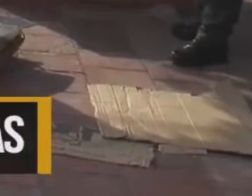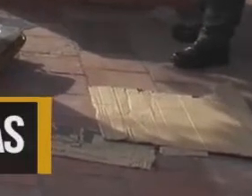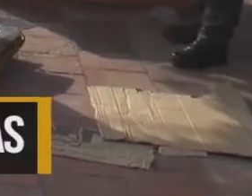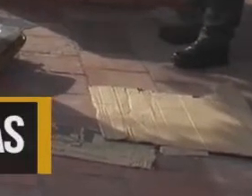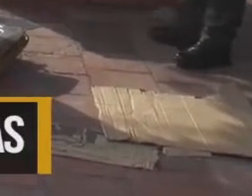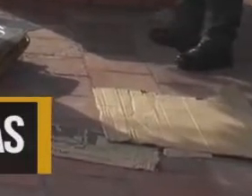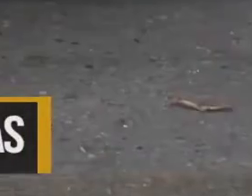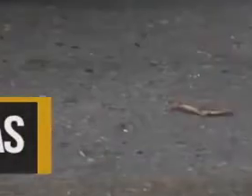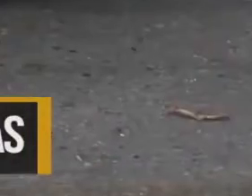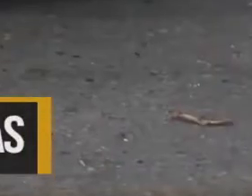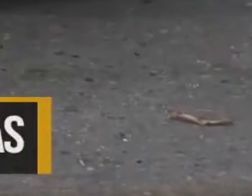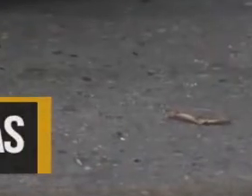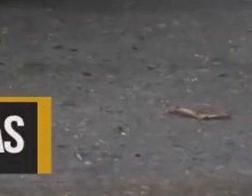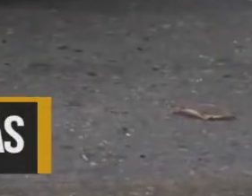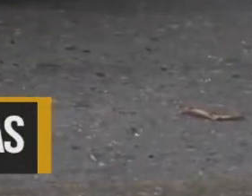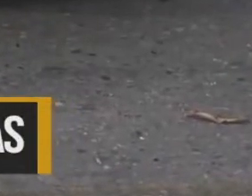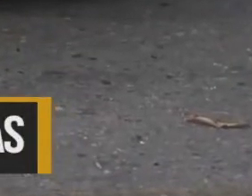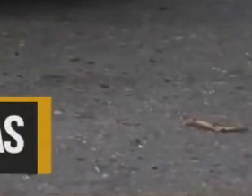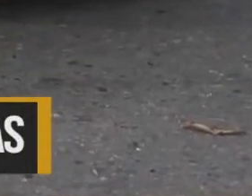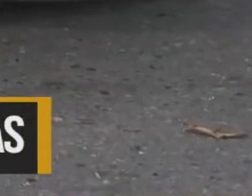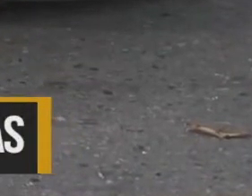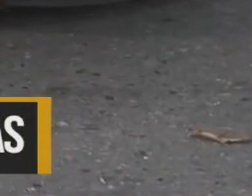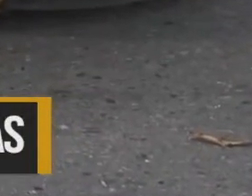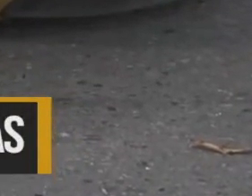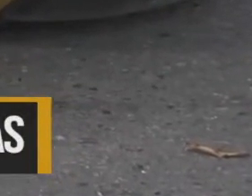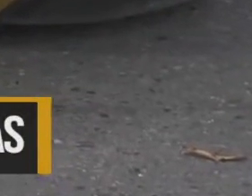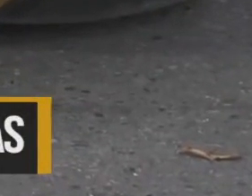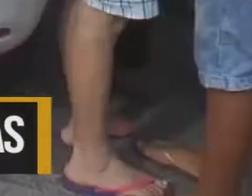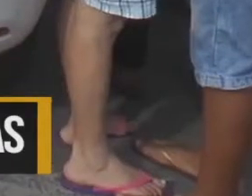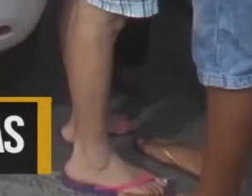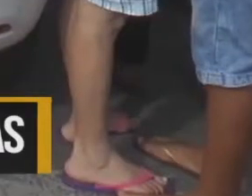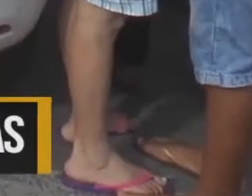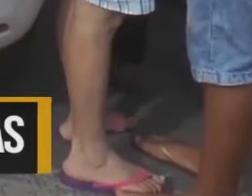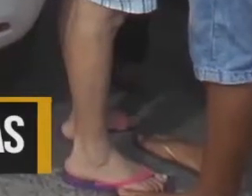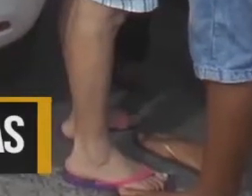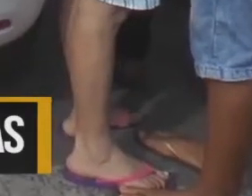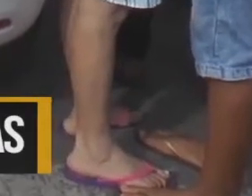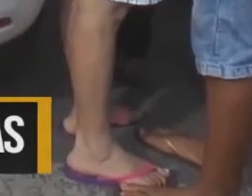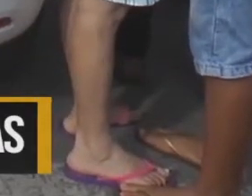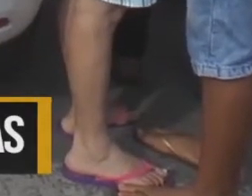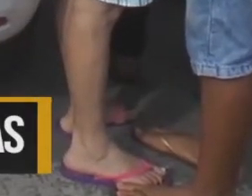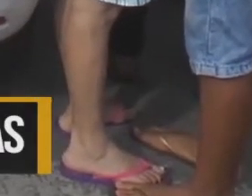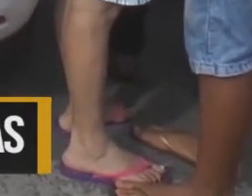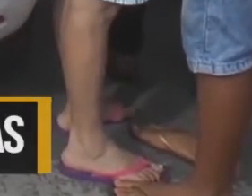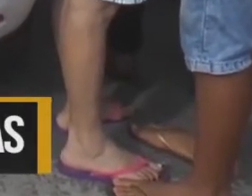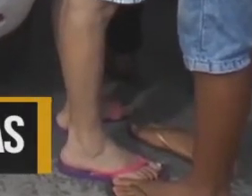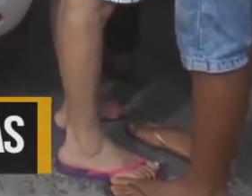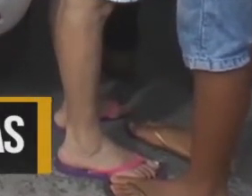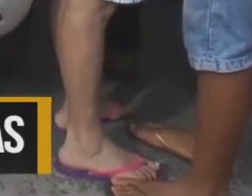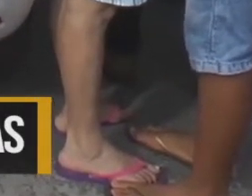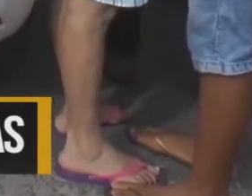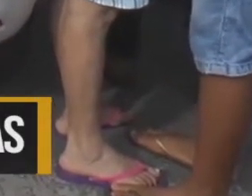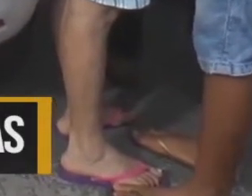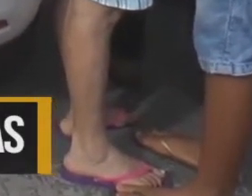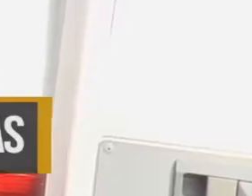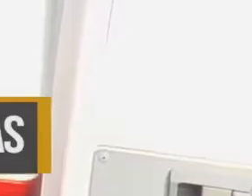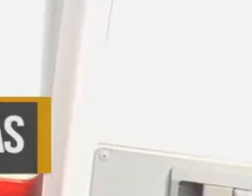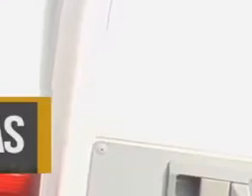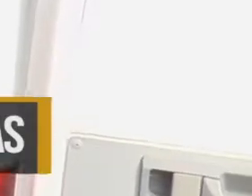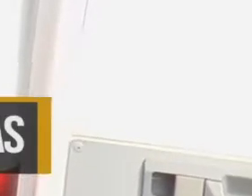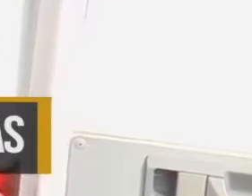47 cuando este taxi de placas TAQ561 resultó volcado al chocar contra este vehículo color blanco de placas